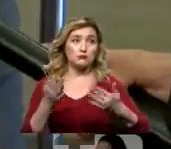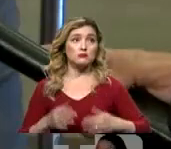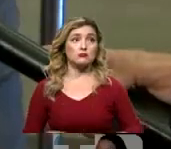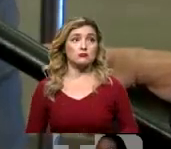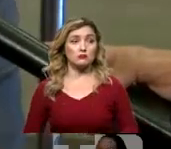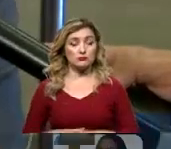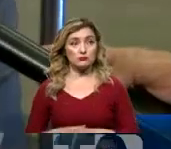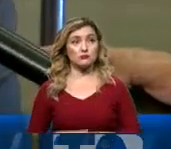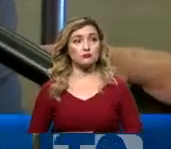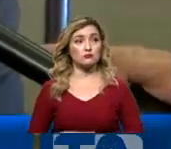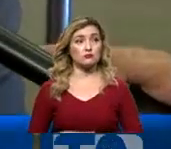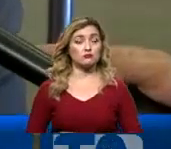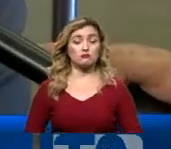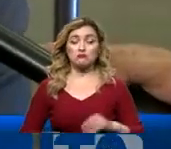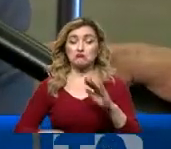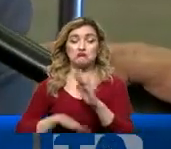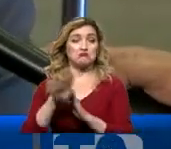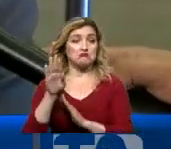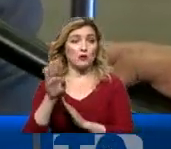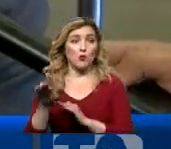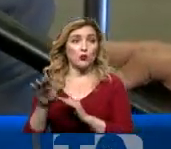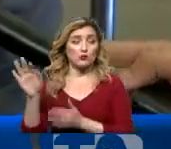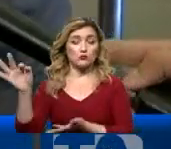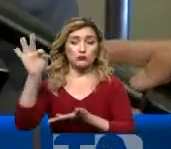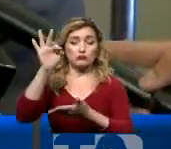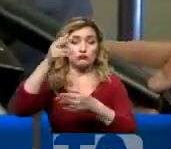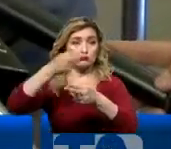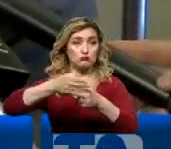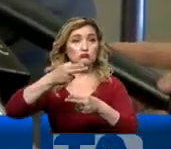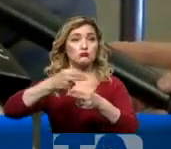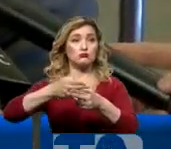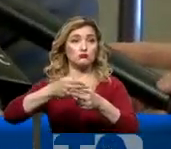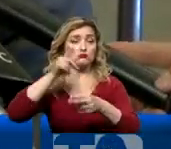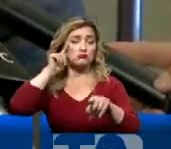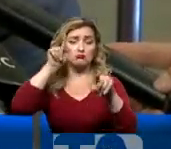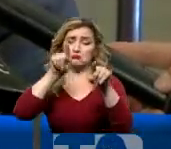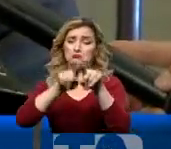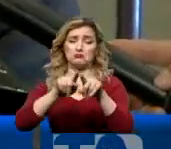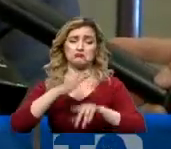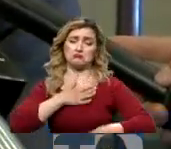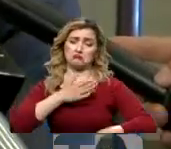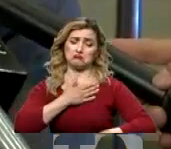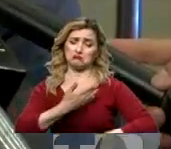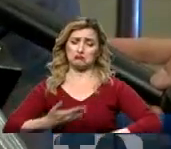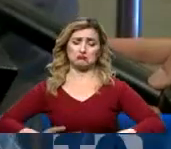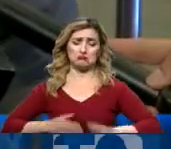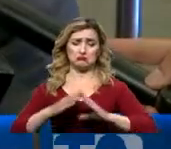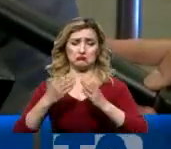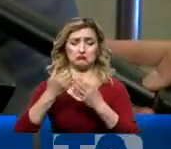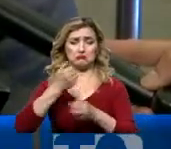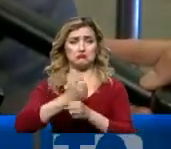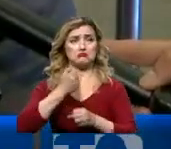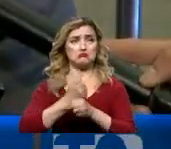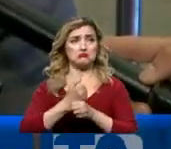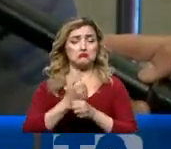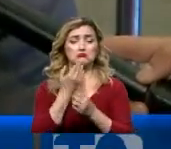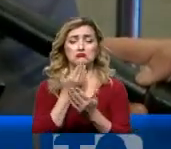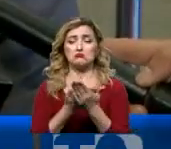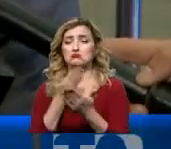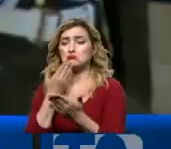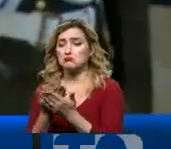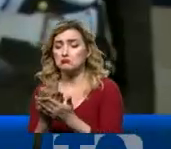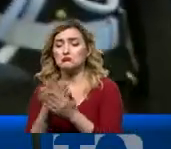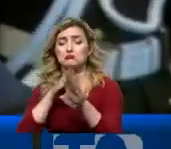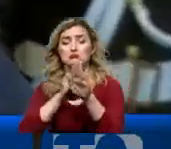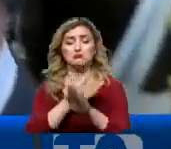dicho las demás bancadas, de que mi nombre puede ir como de consenso y esperemos. Yo vuelvo y repito, agradezco la confianza de todas las